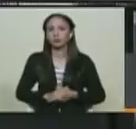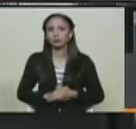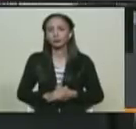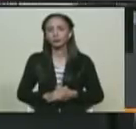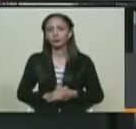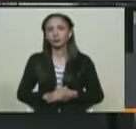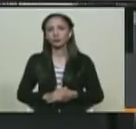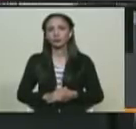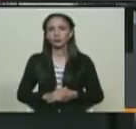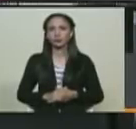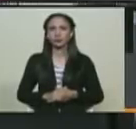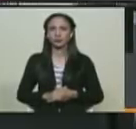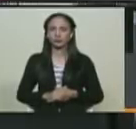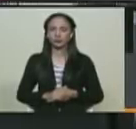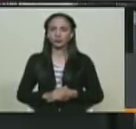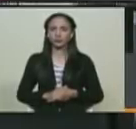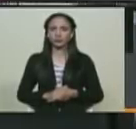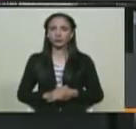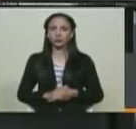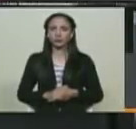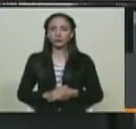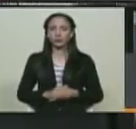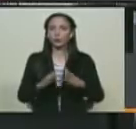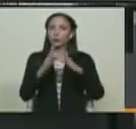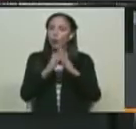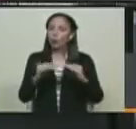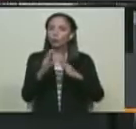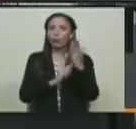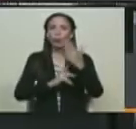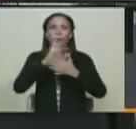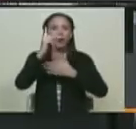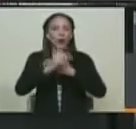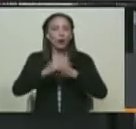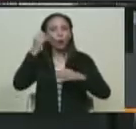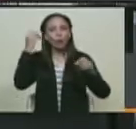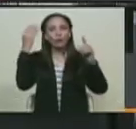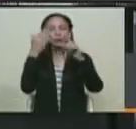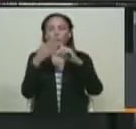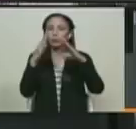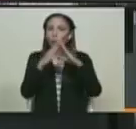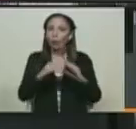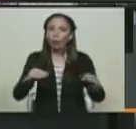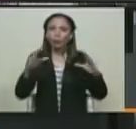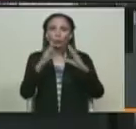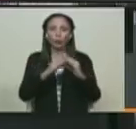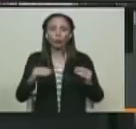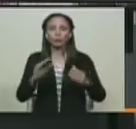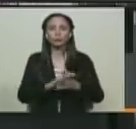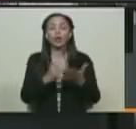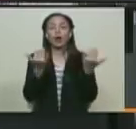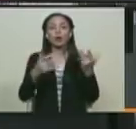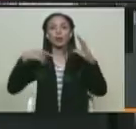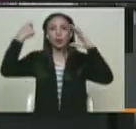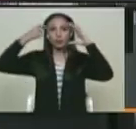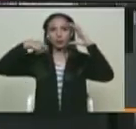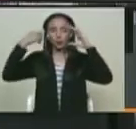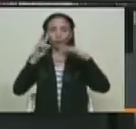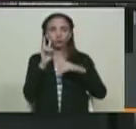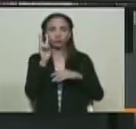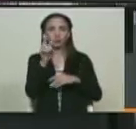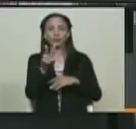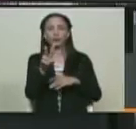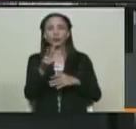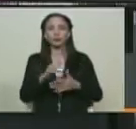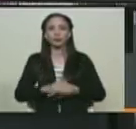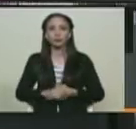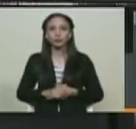activación de todos los planes del carnet de la patria. Vamos a ver lo que es